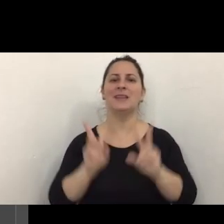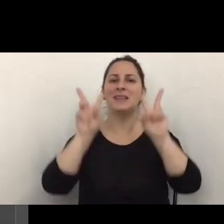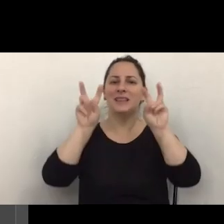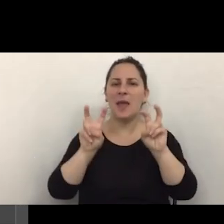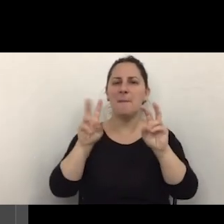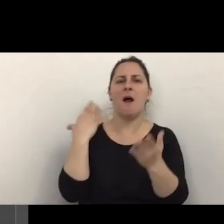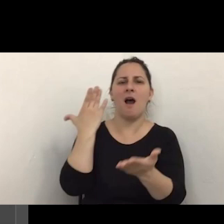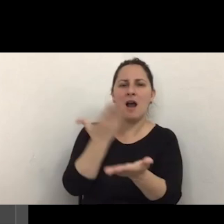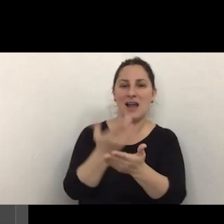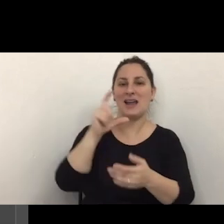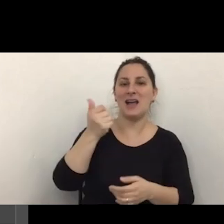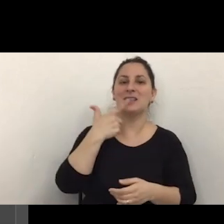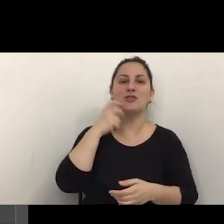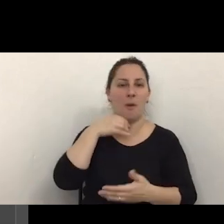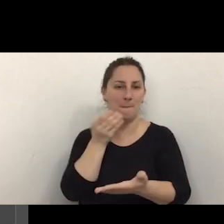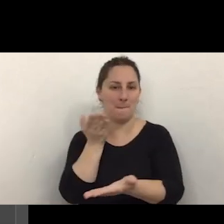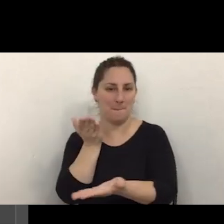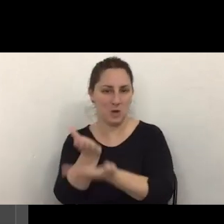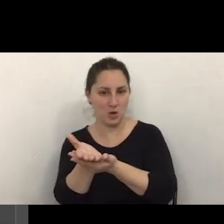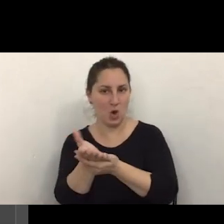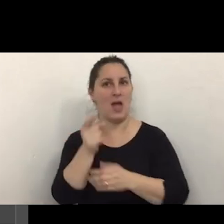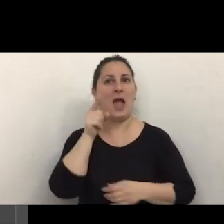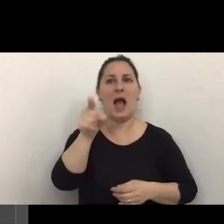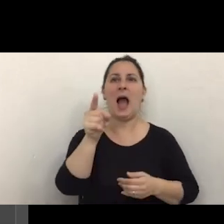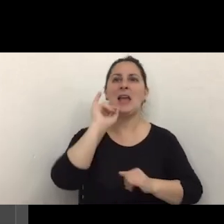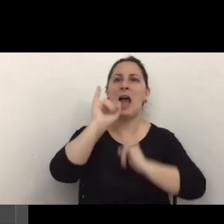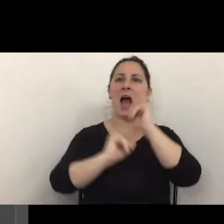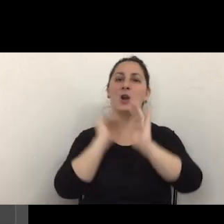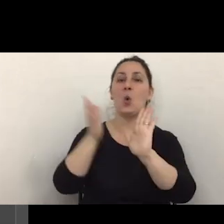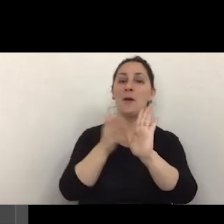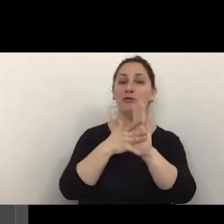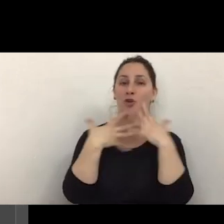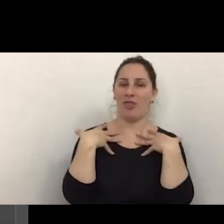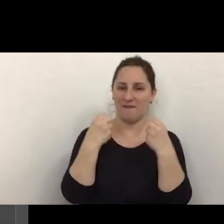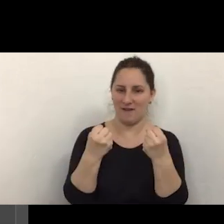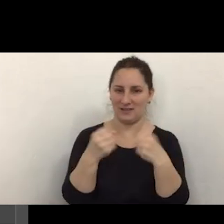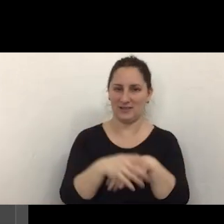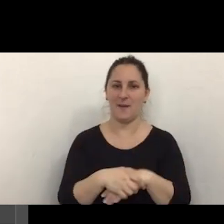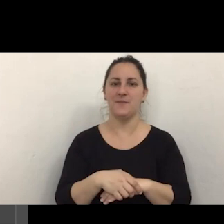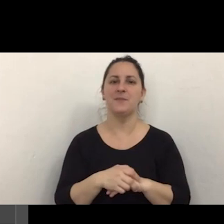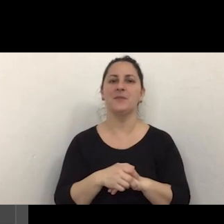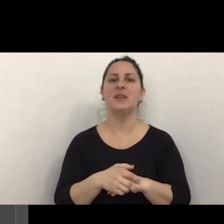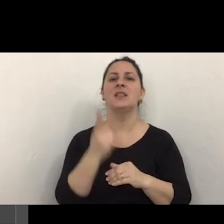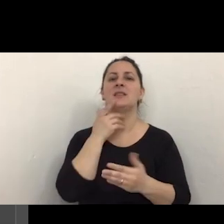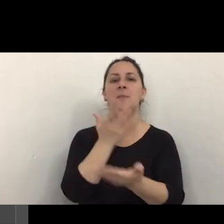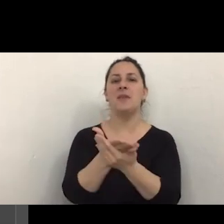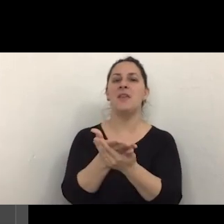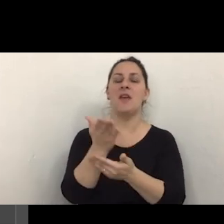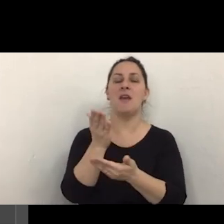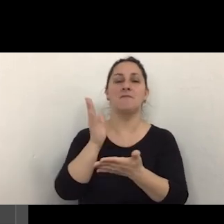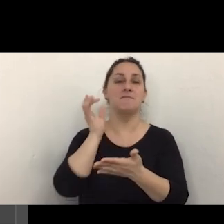interpusieron casación, y acá los argumentos de la defensa, ¿no? Fíjense, se dicte la absolución de